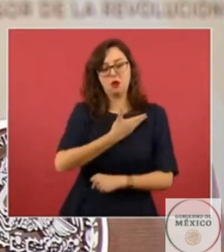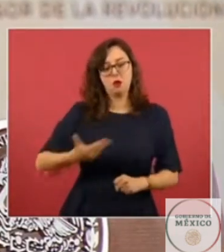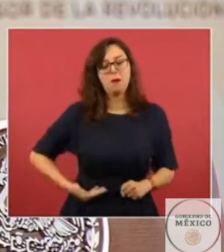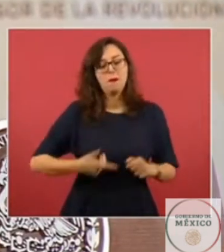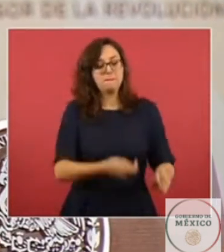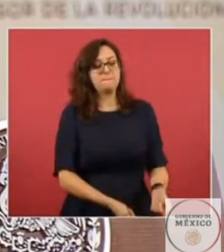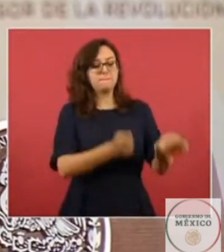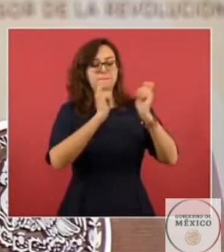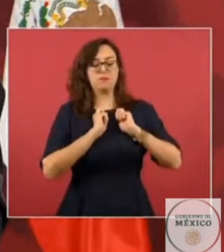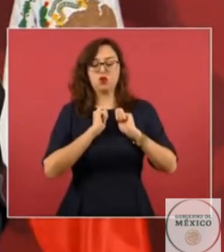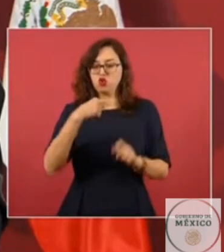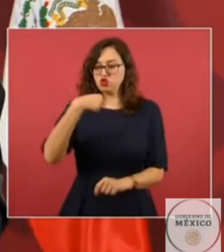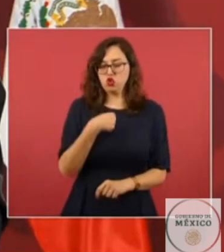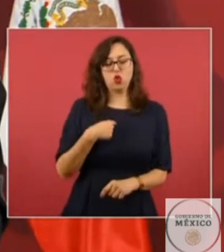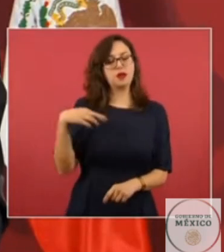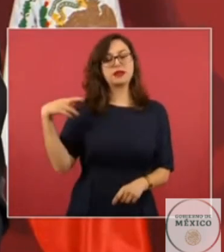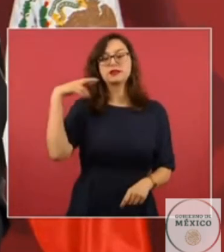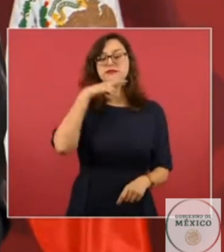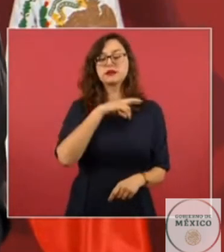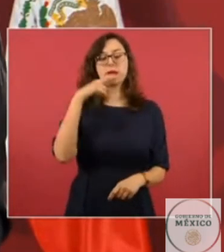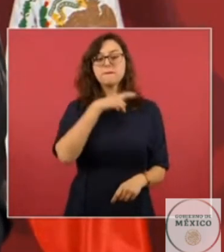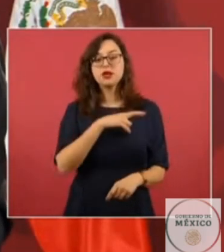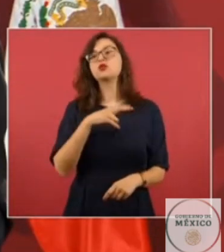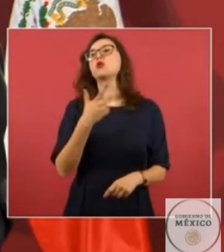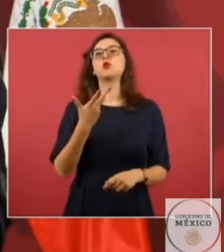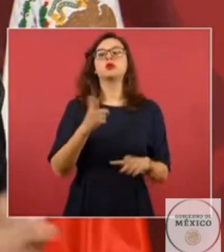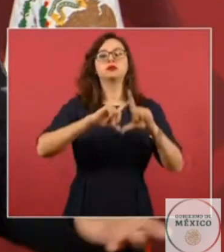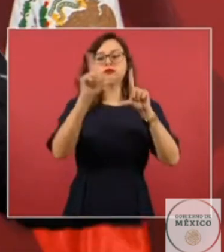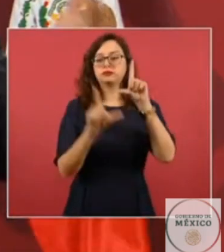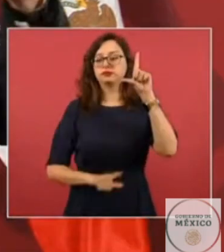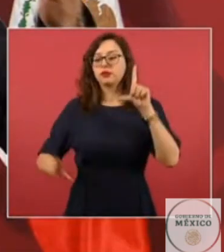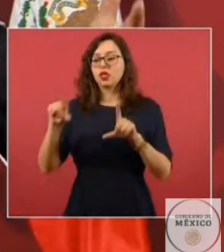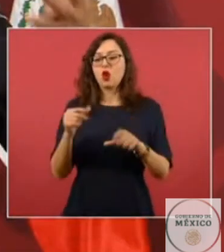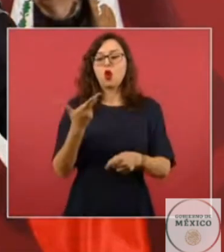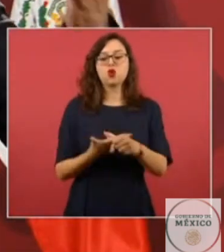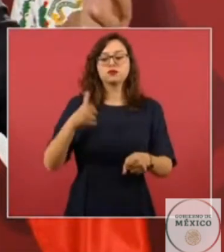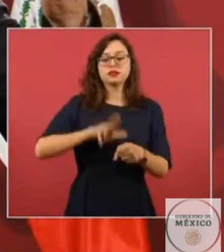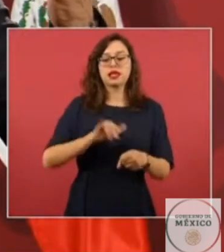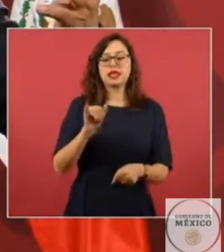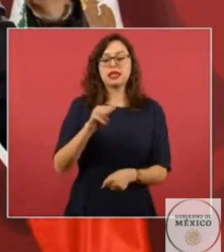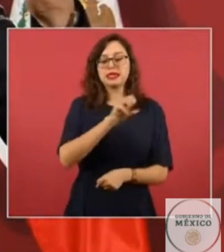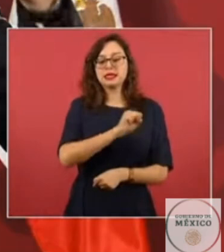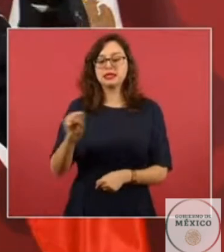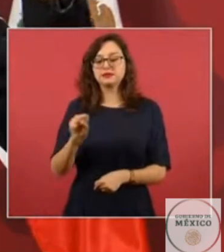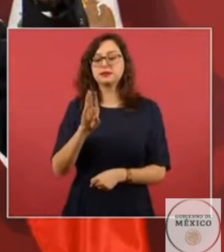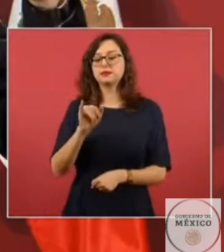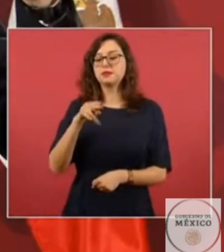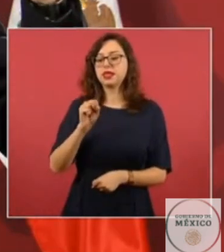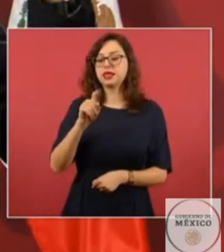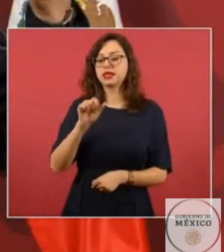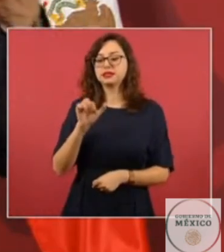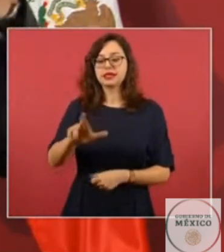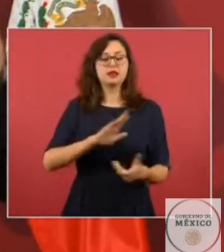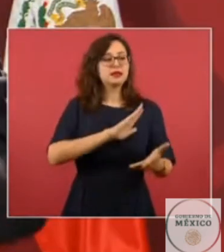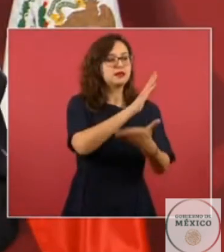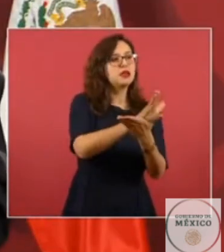hacer una gira por los hospitales del IMSS Bienestar, porque quería yo levantar el sistema de salud desde